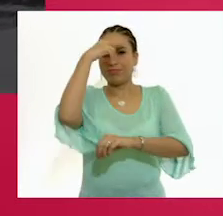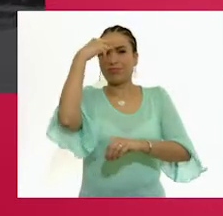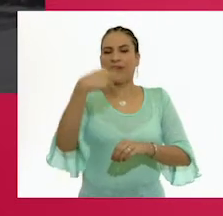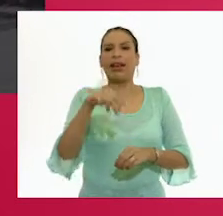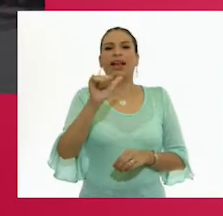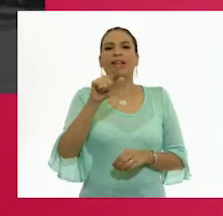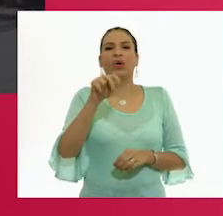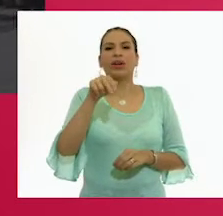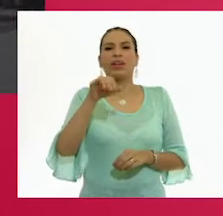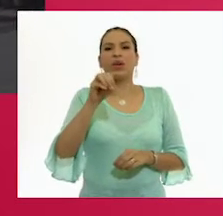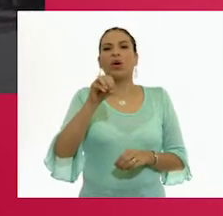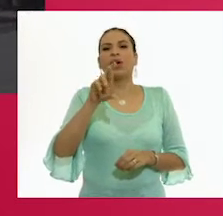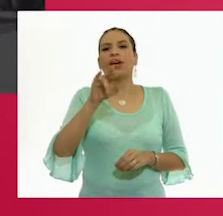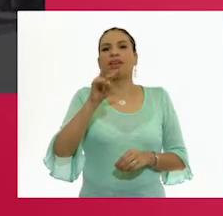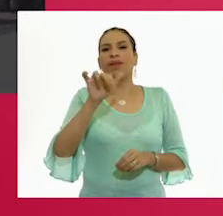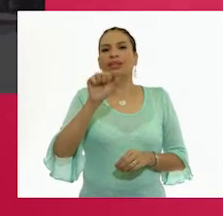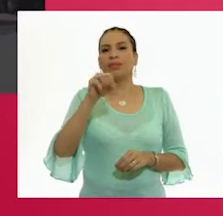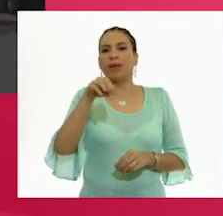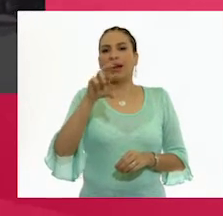Antonio Rivas Mercado.